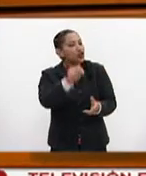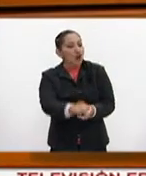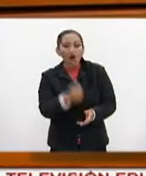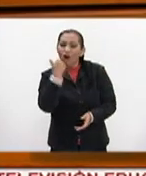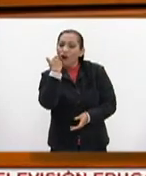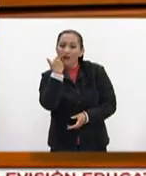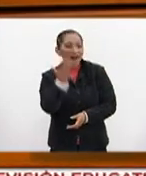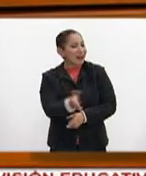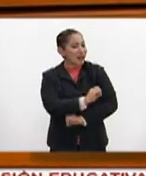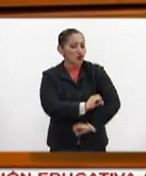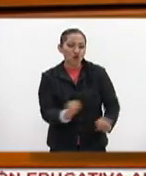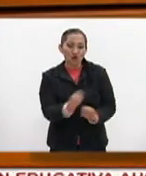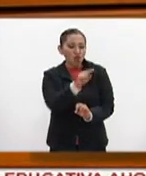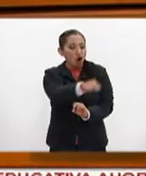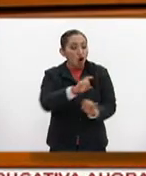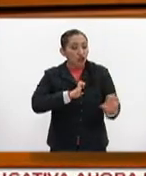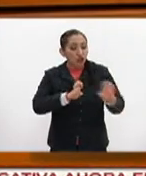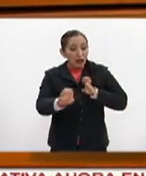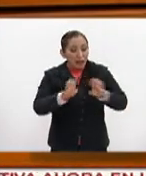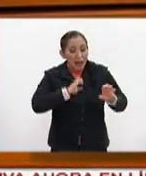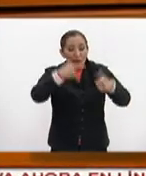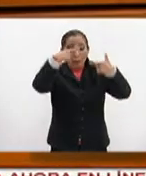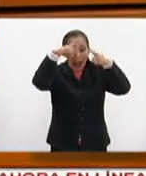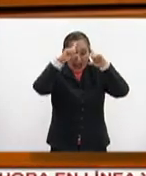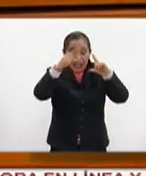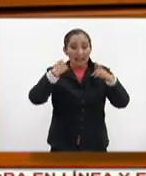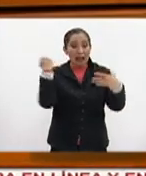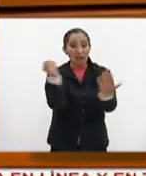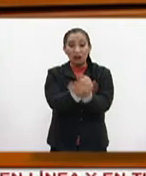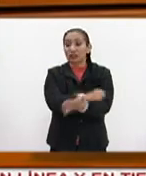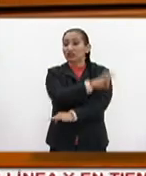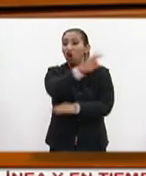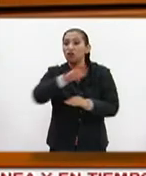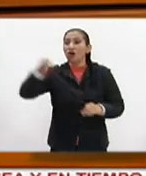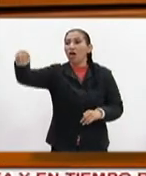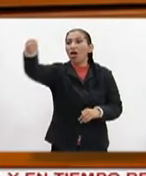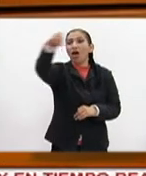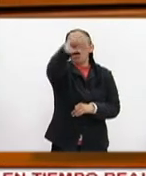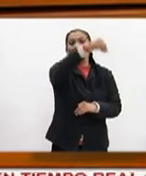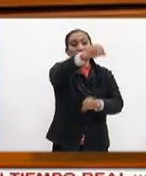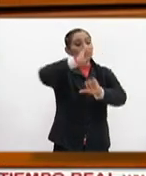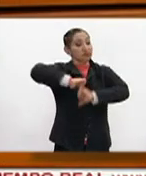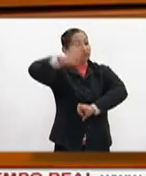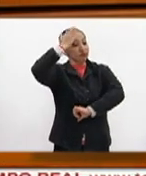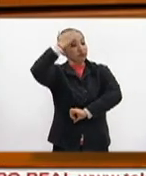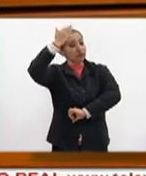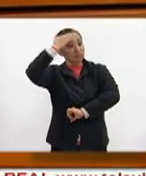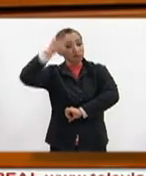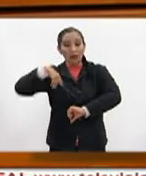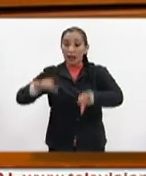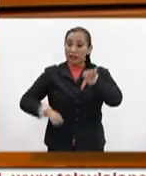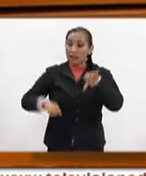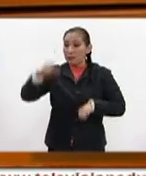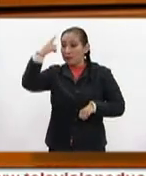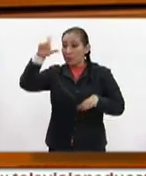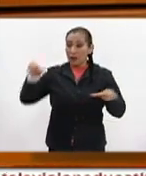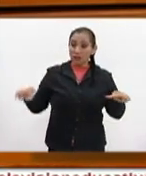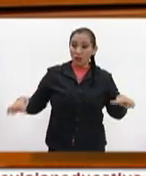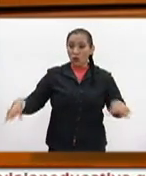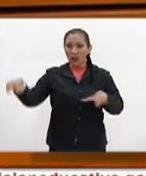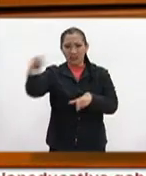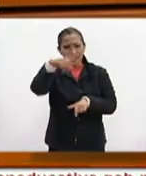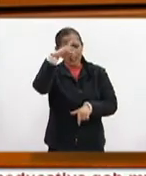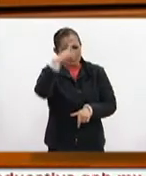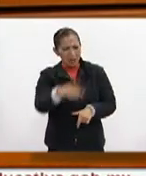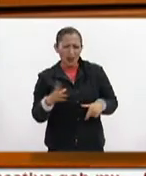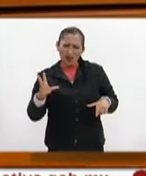se pretende que las Fuerzas Armadas estén al frente de las acciones de seguridad